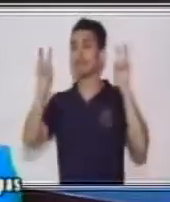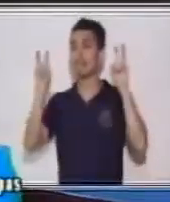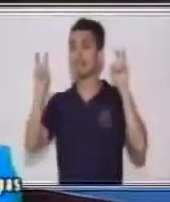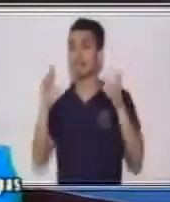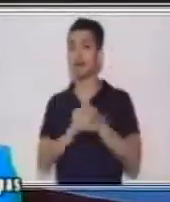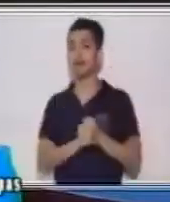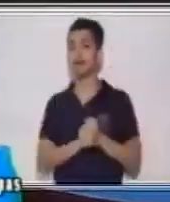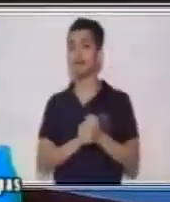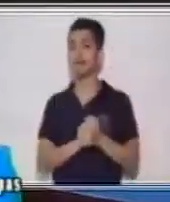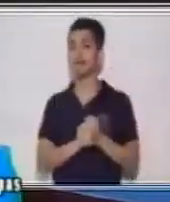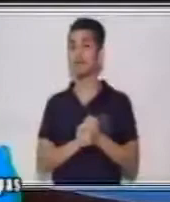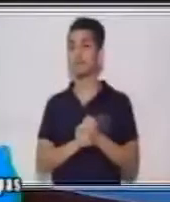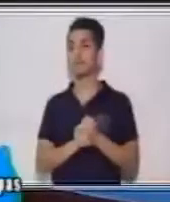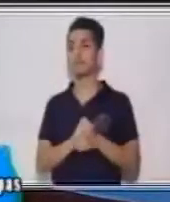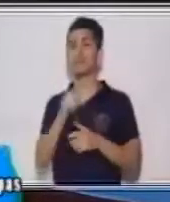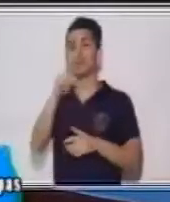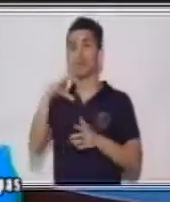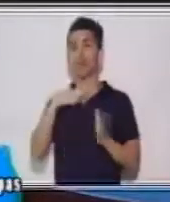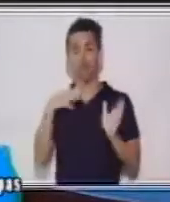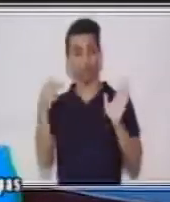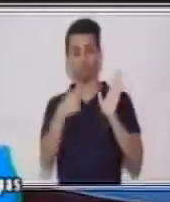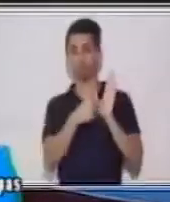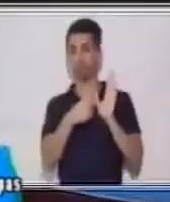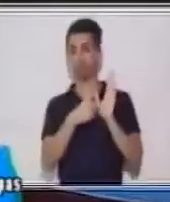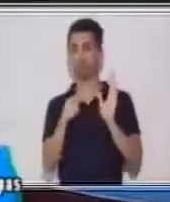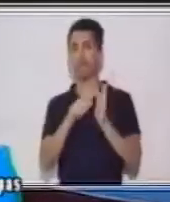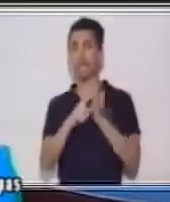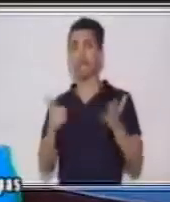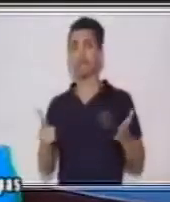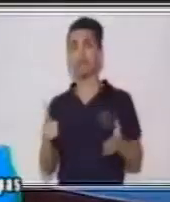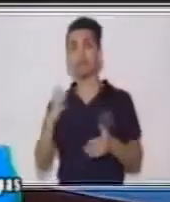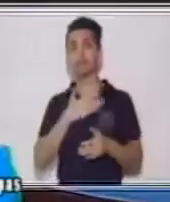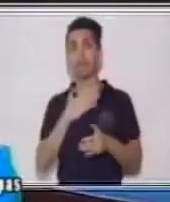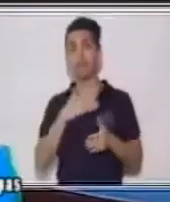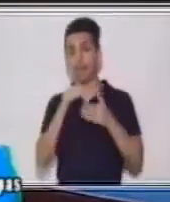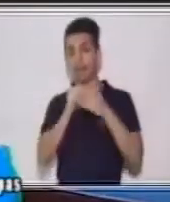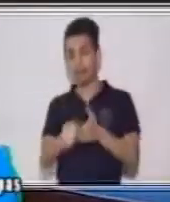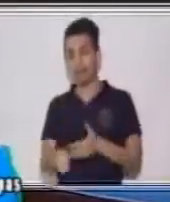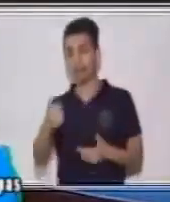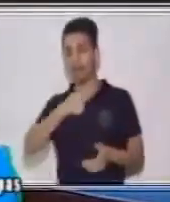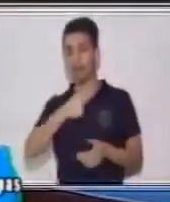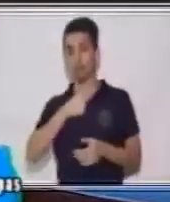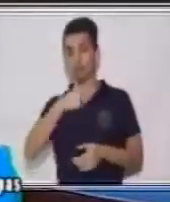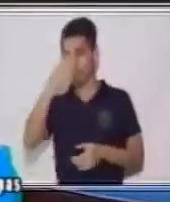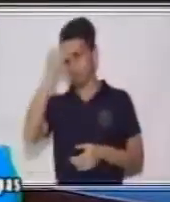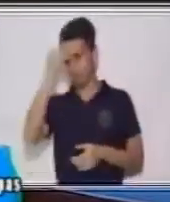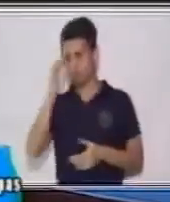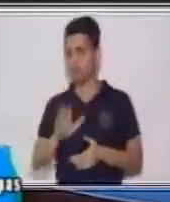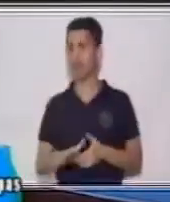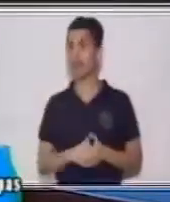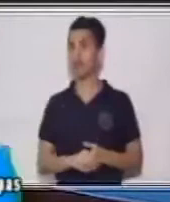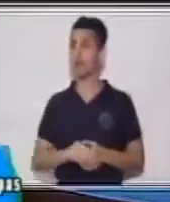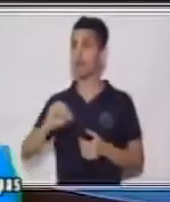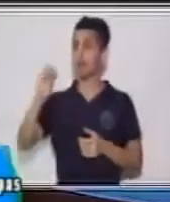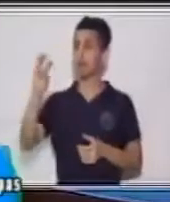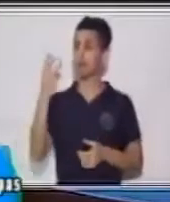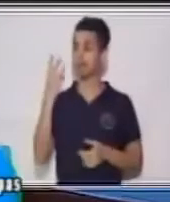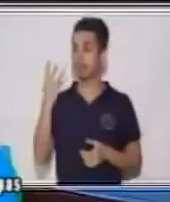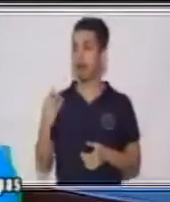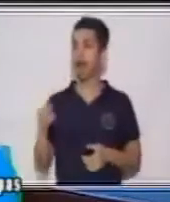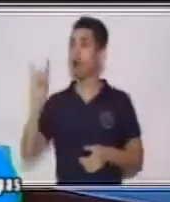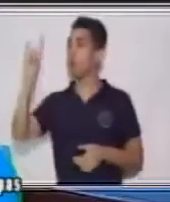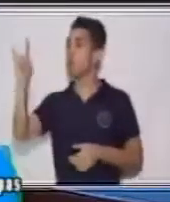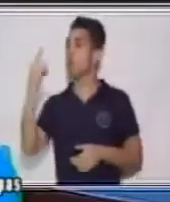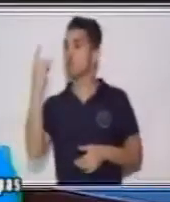está en tu libro Guía de Autoaprendizaje, en la tercera unidad, página